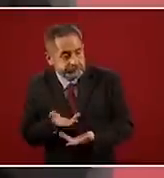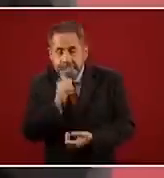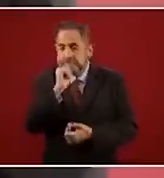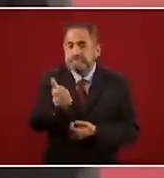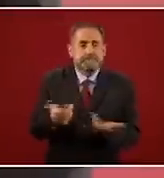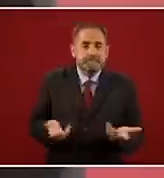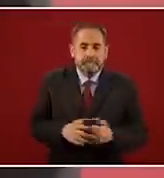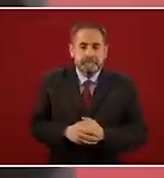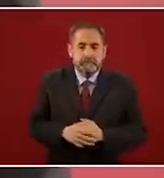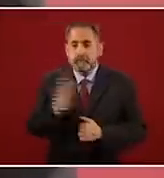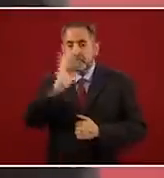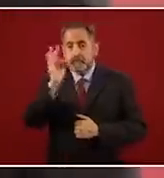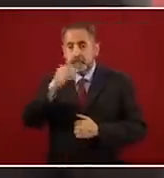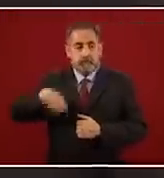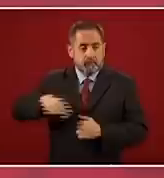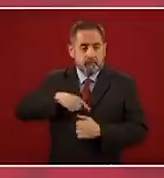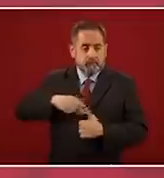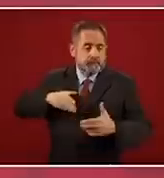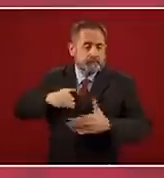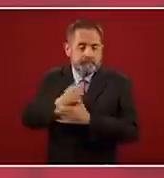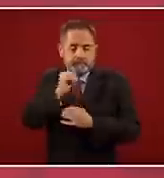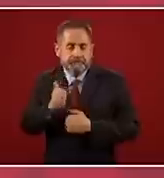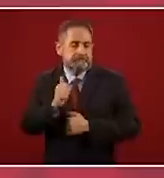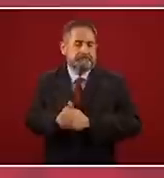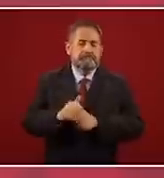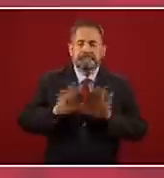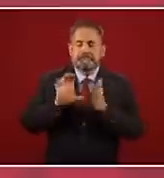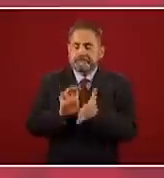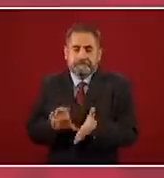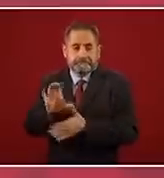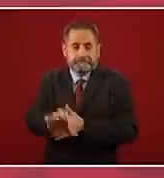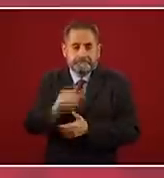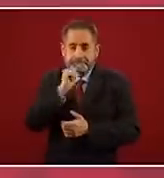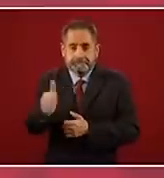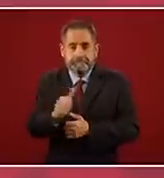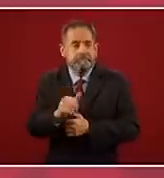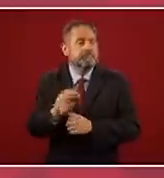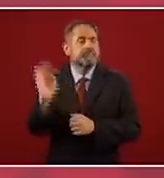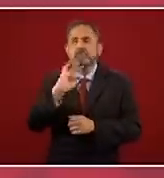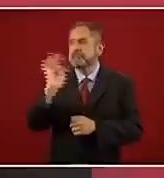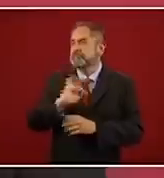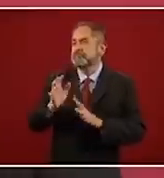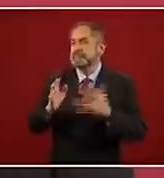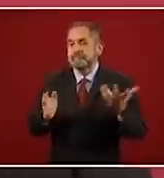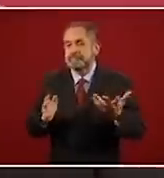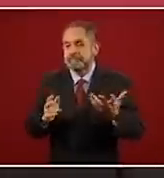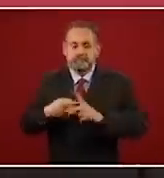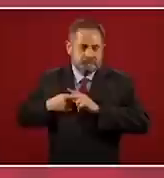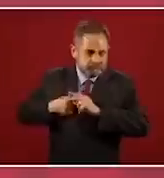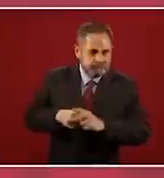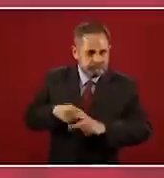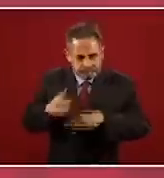energética. Si nosotros no intervenimos, si no invertimos, si no